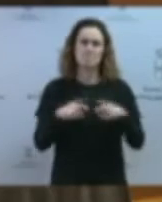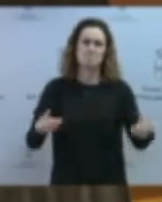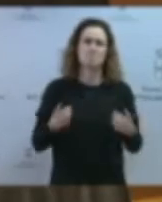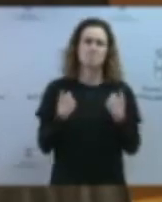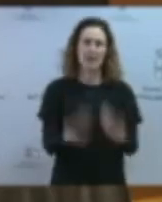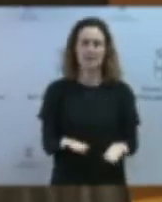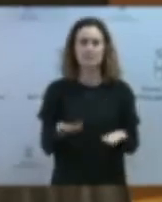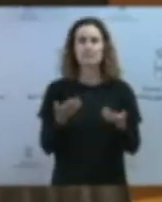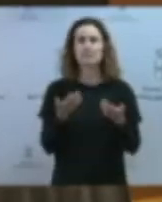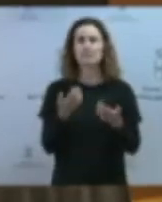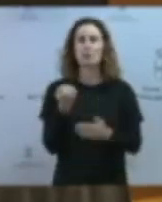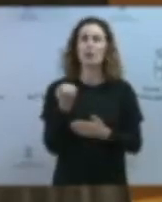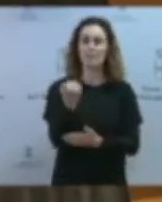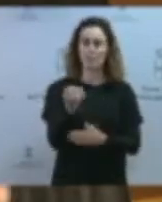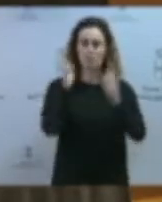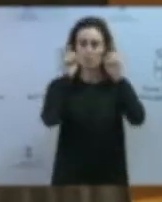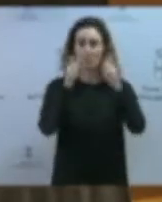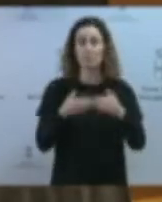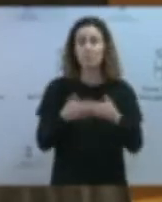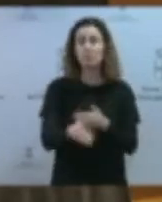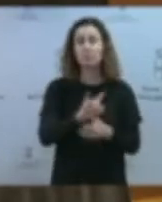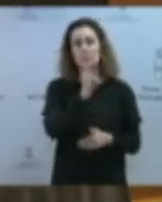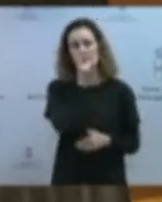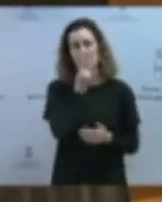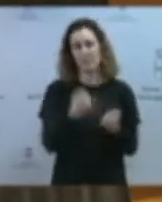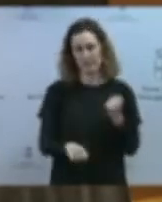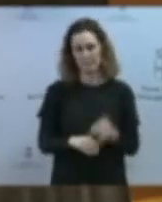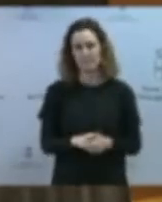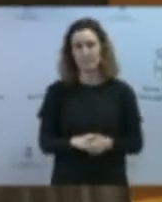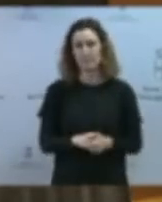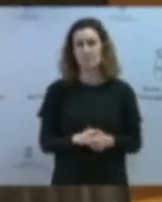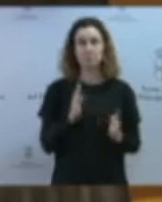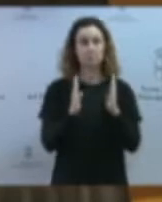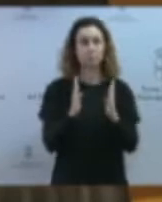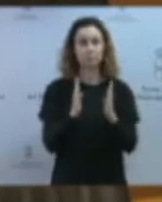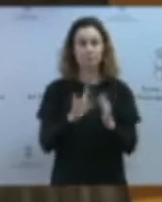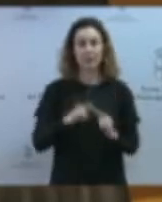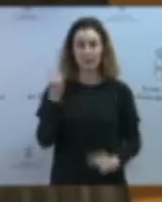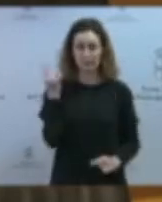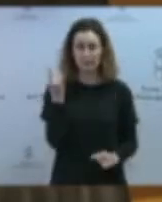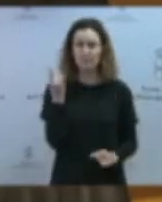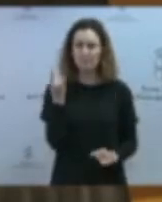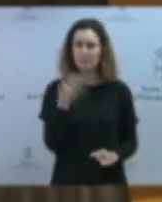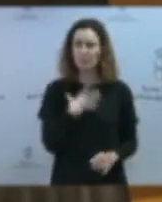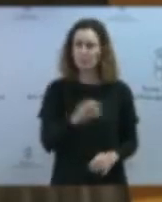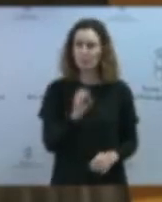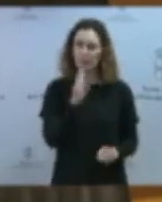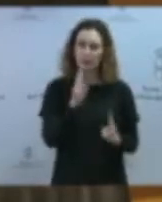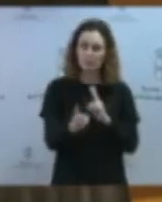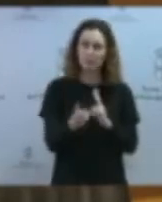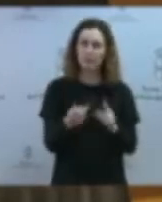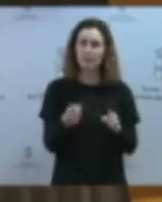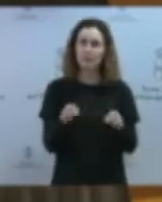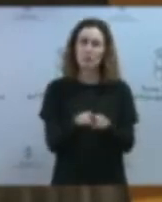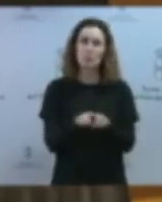futuro, que estas medidas coyunturales y extraordinarias estaban de alguna manera respondiendo también a déficits profundos en el sistema educativo, con un